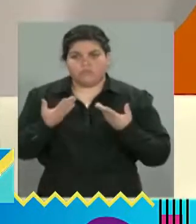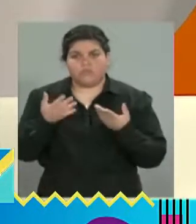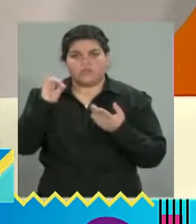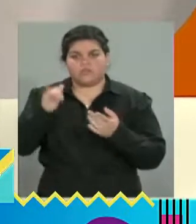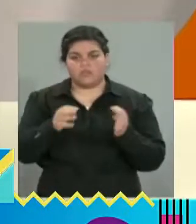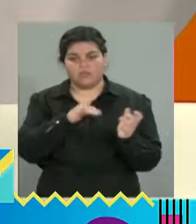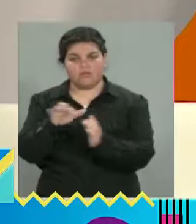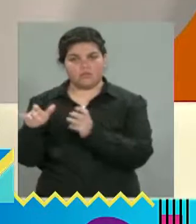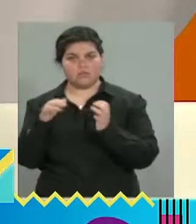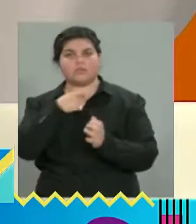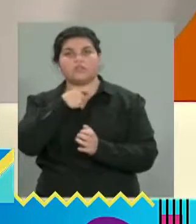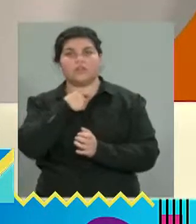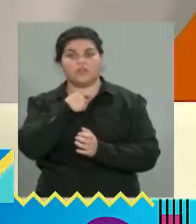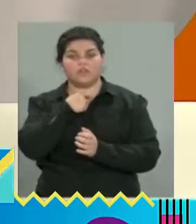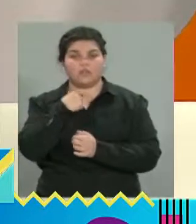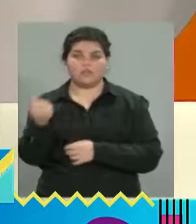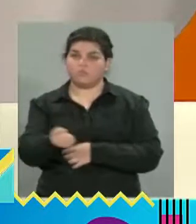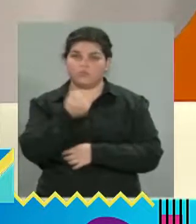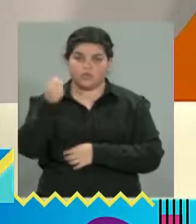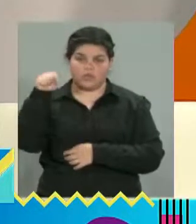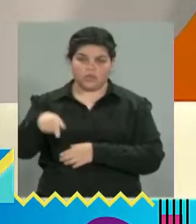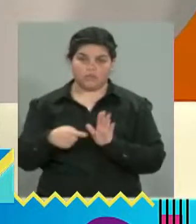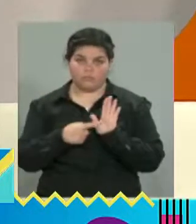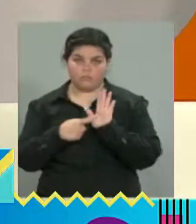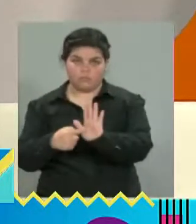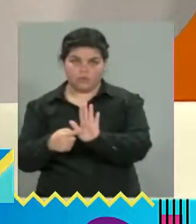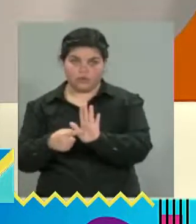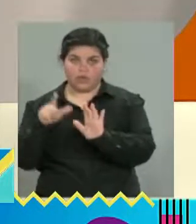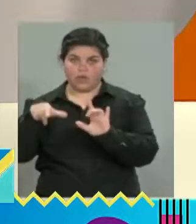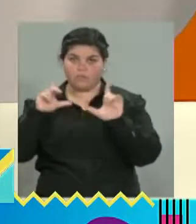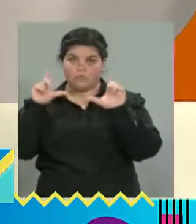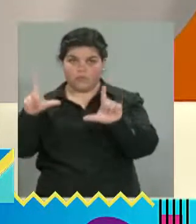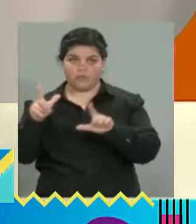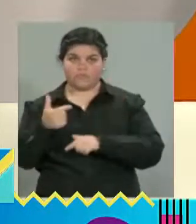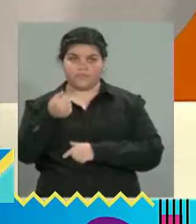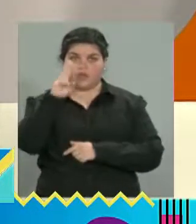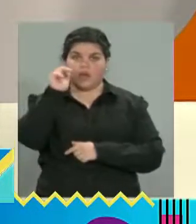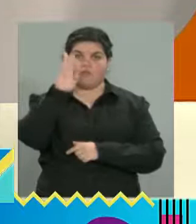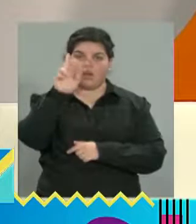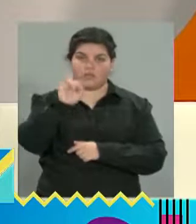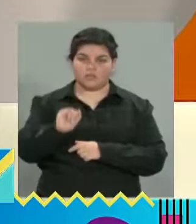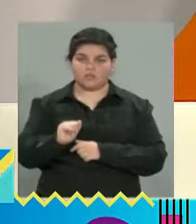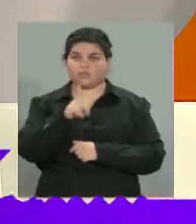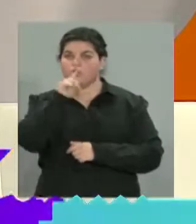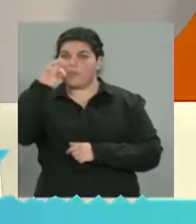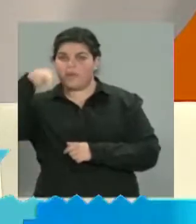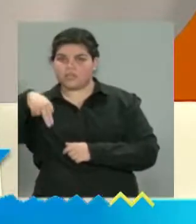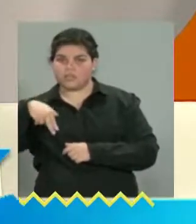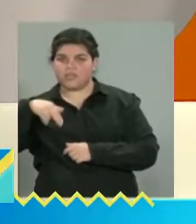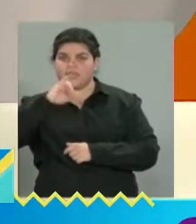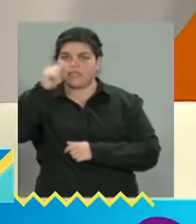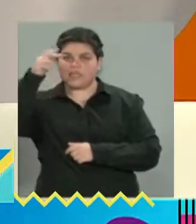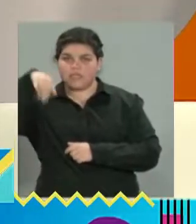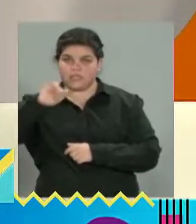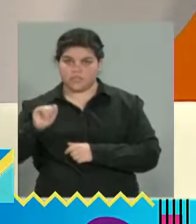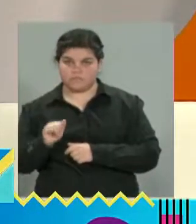discusión, entonces está buenísimo también que lo hayan mostrado en la placa. A Álvarez, a Tomás y a Sanz. Esta ley,